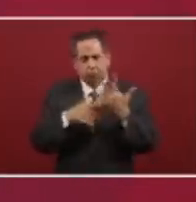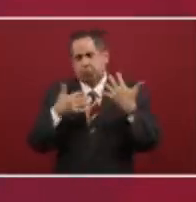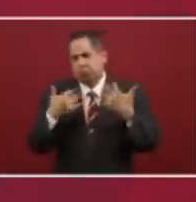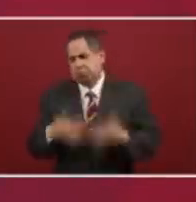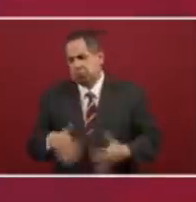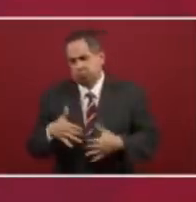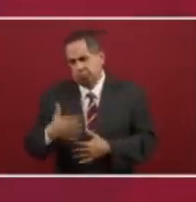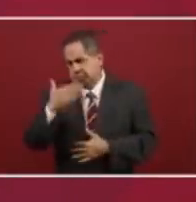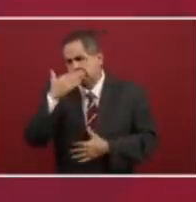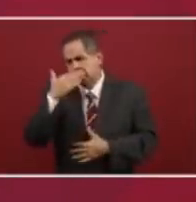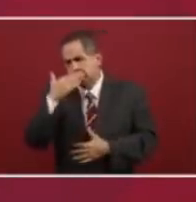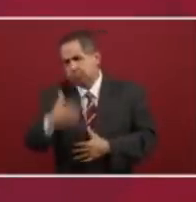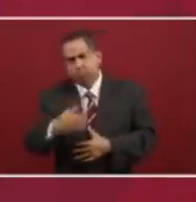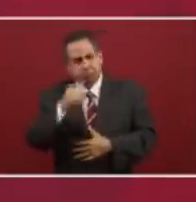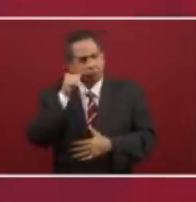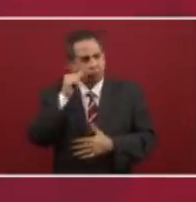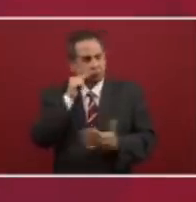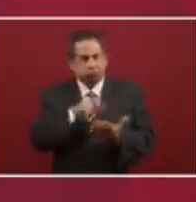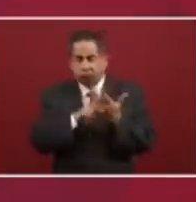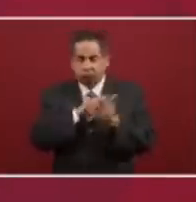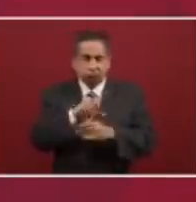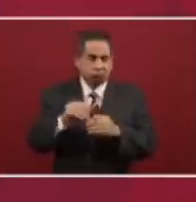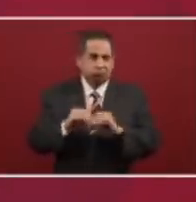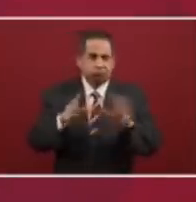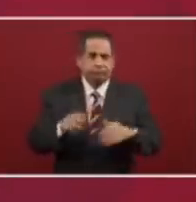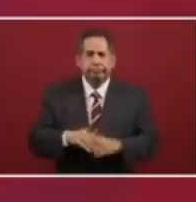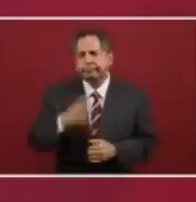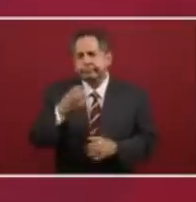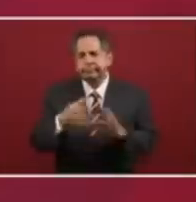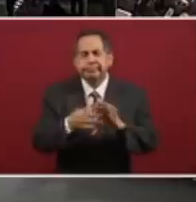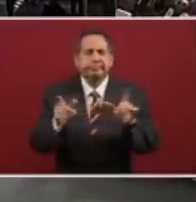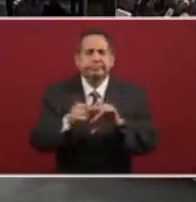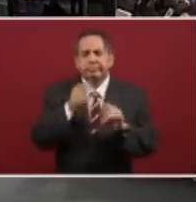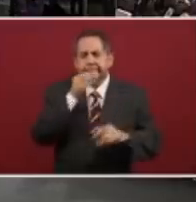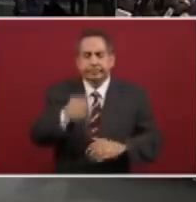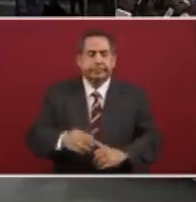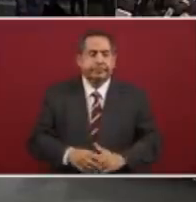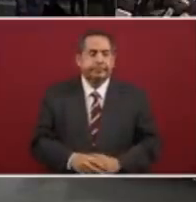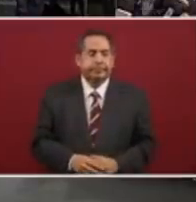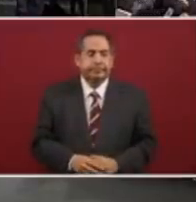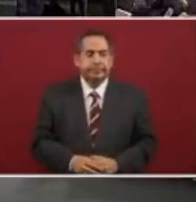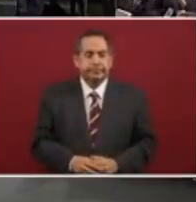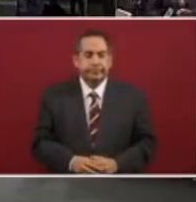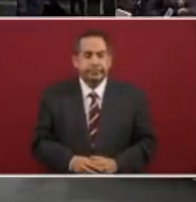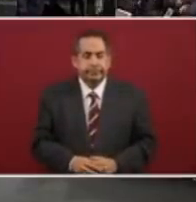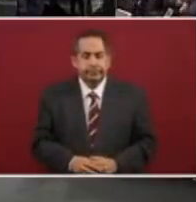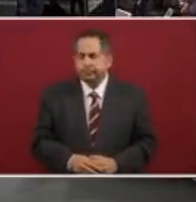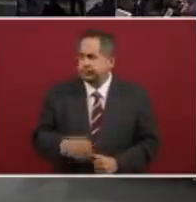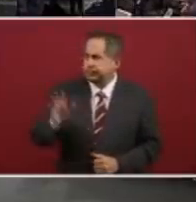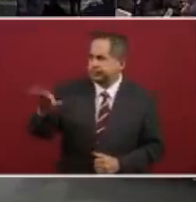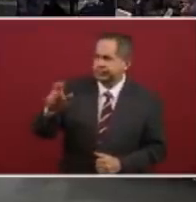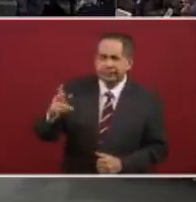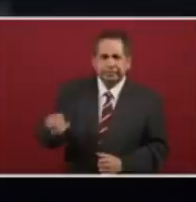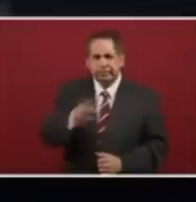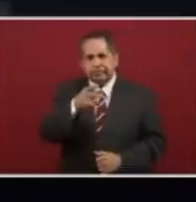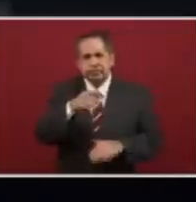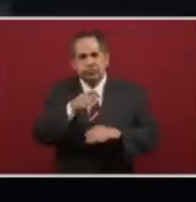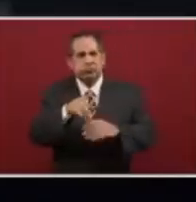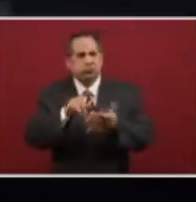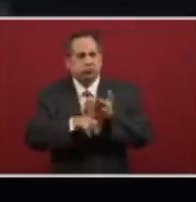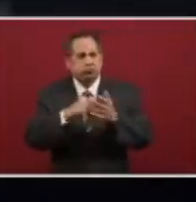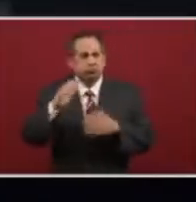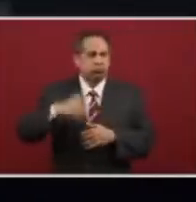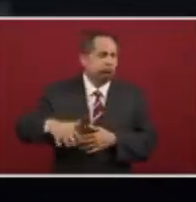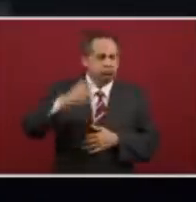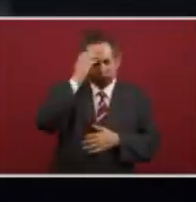de ayer y eso es todo lo que puedo decir que influyó el efecto de su popularidad en